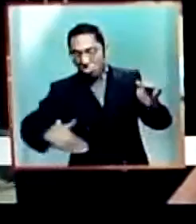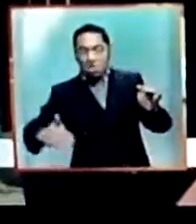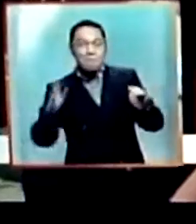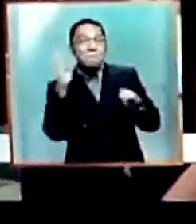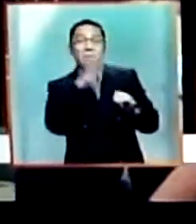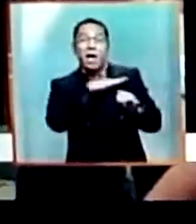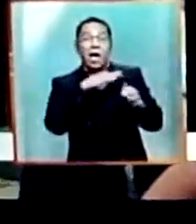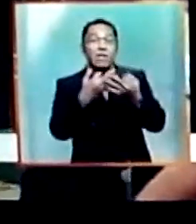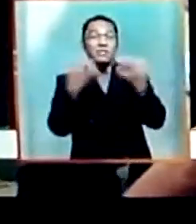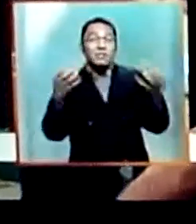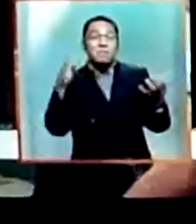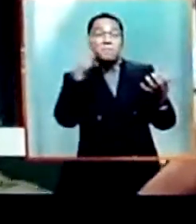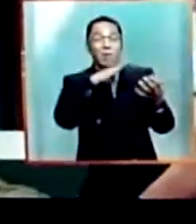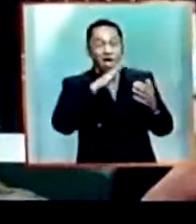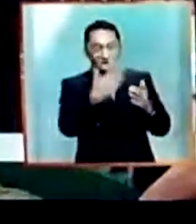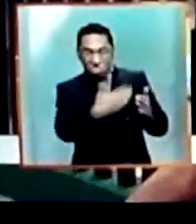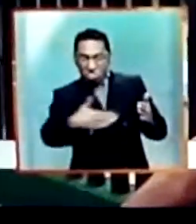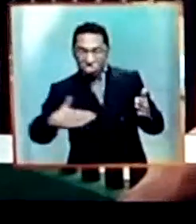embargo,